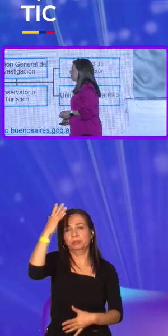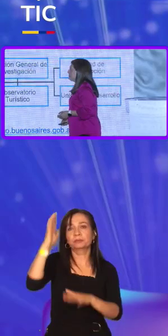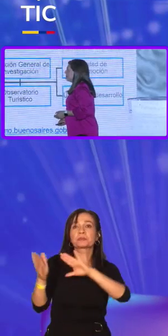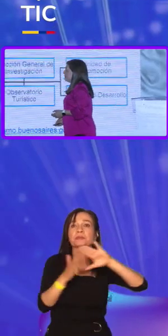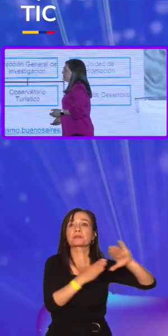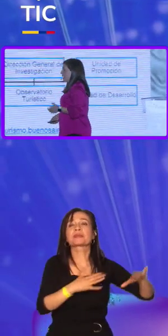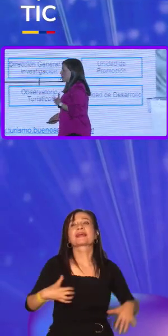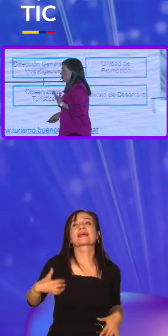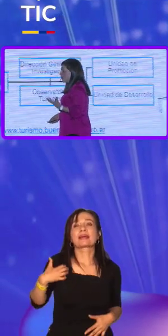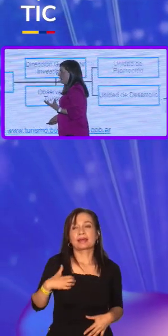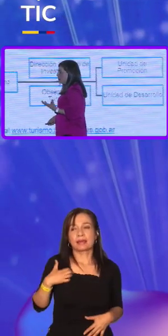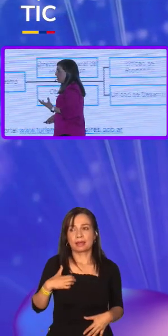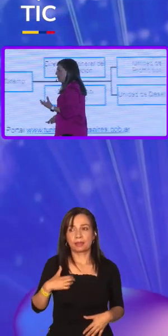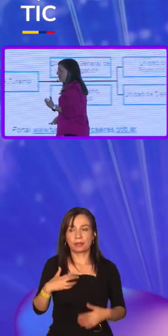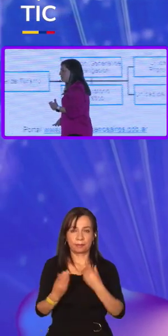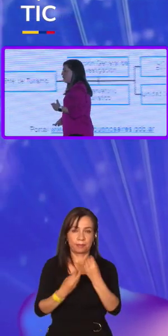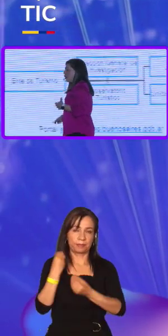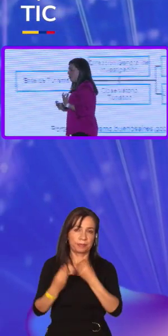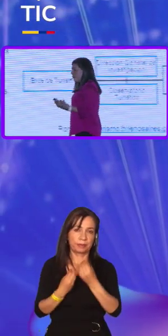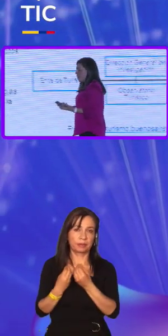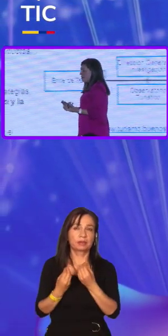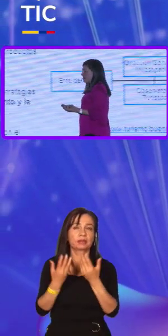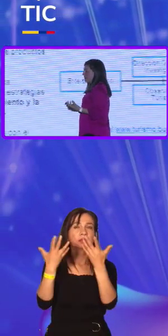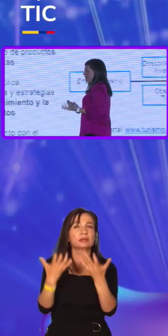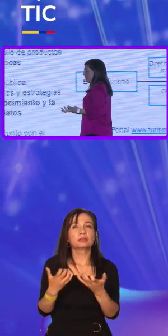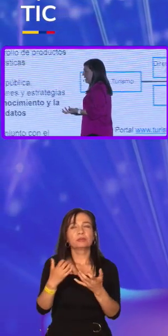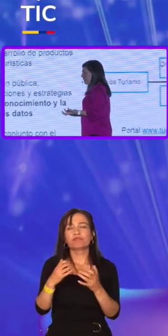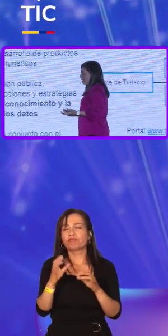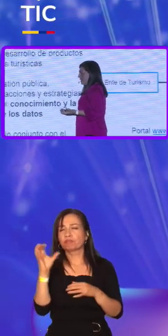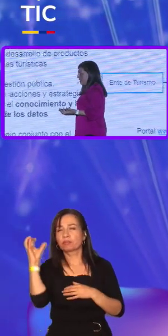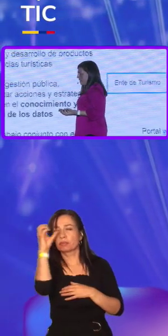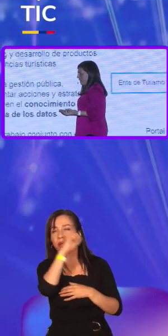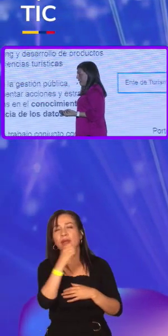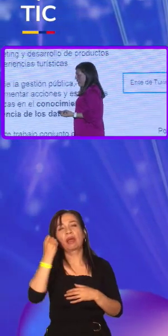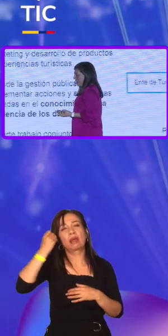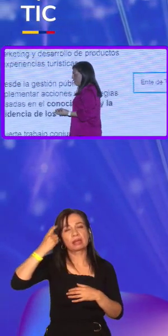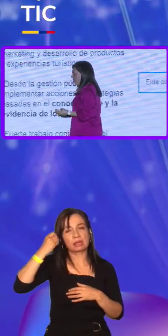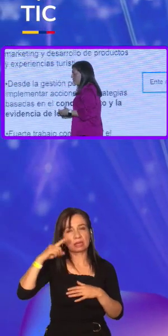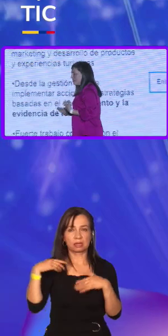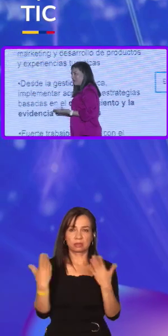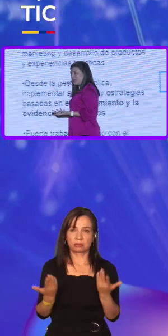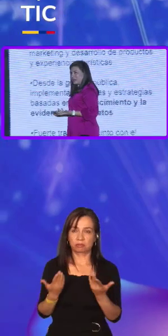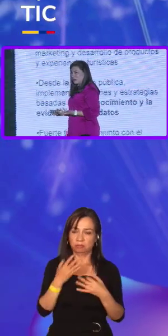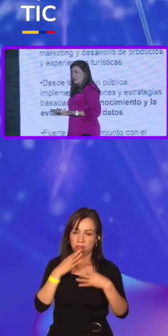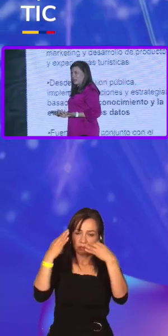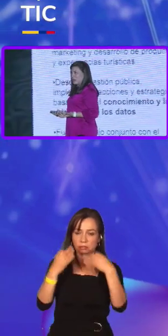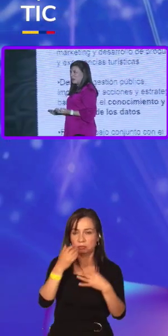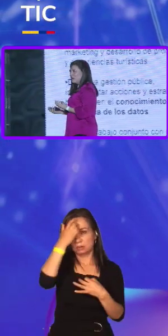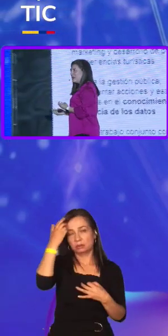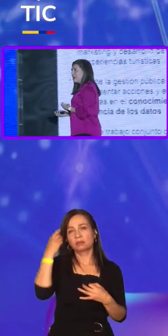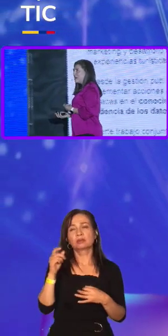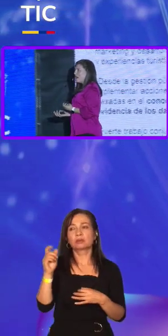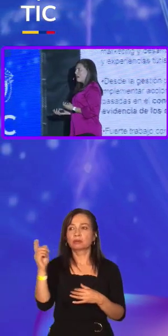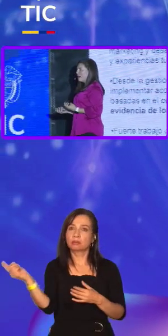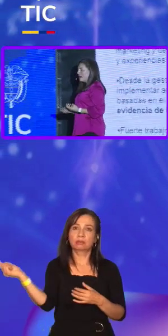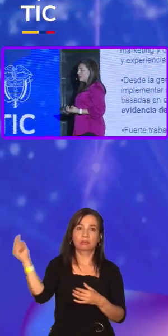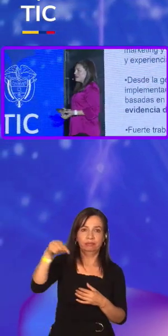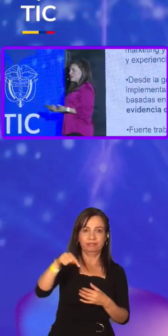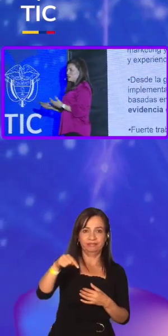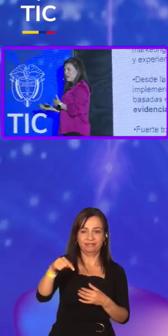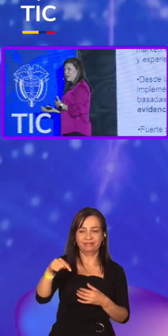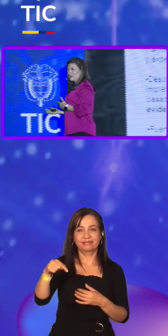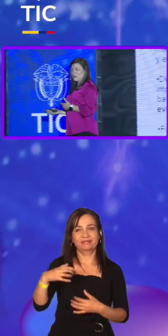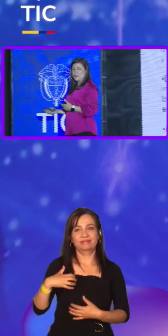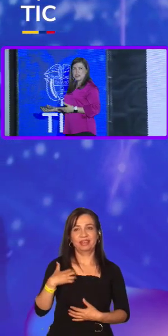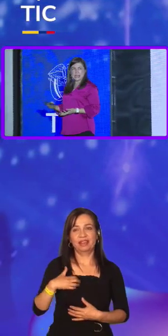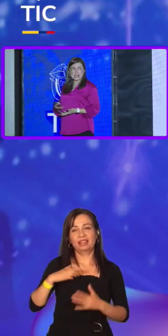de Argentina, ellos lo que buscan es cómo podemos entender lo que realmente quiere el turista cuando viene